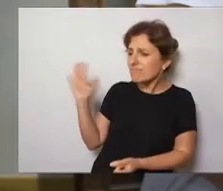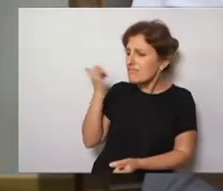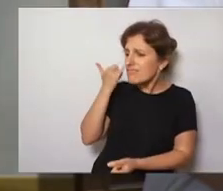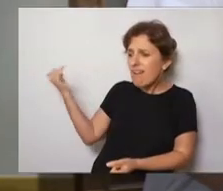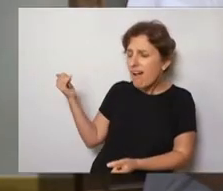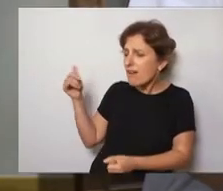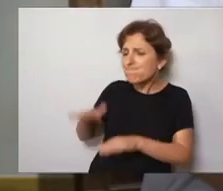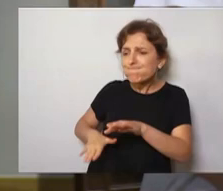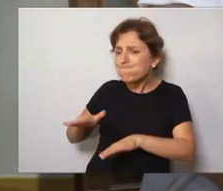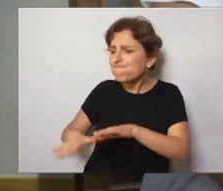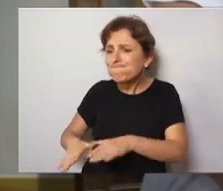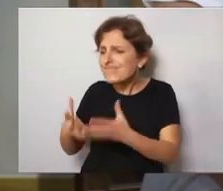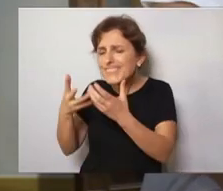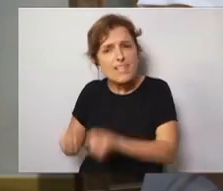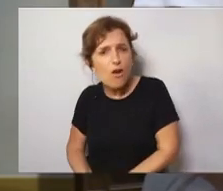por delante